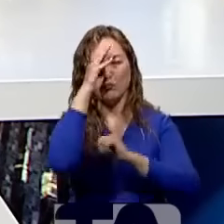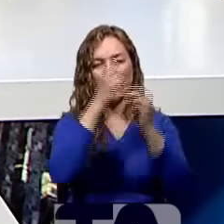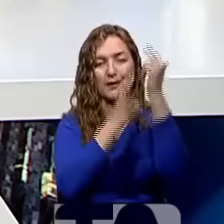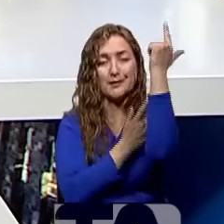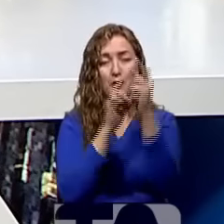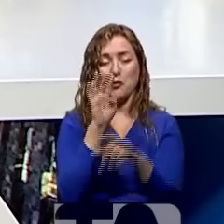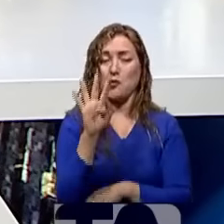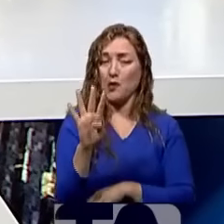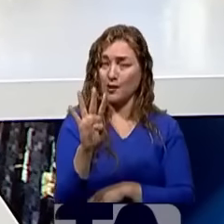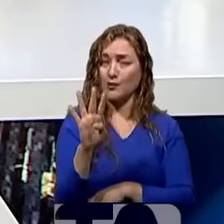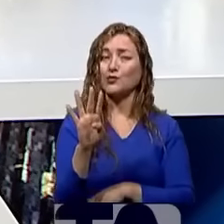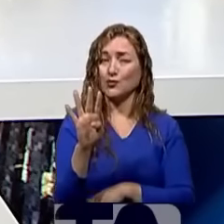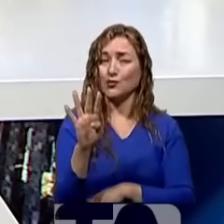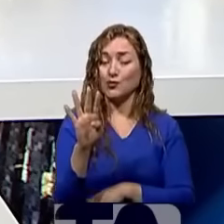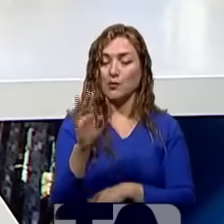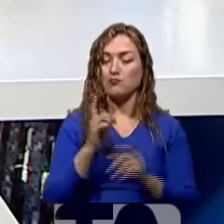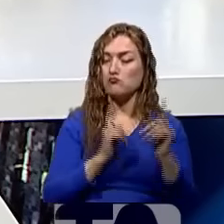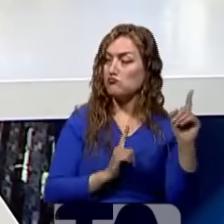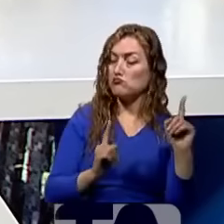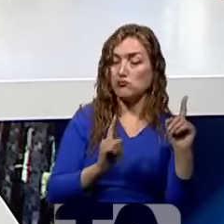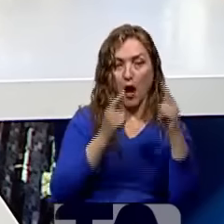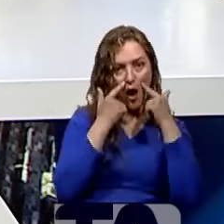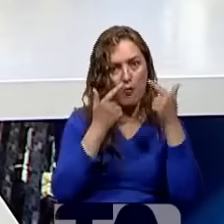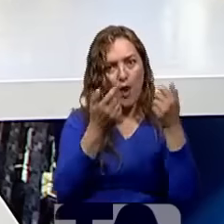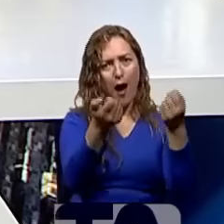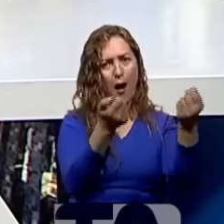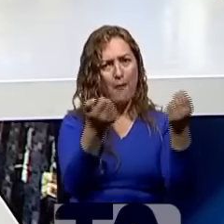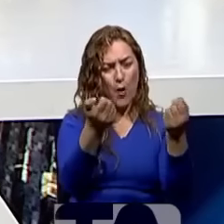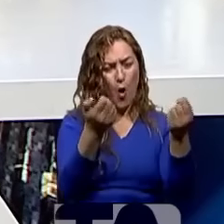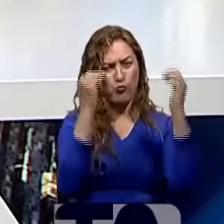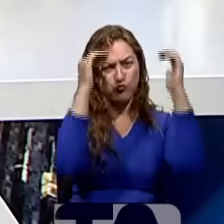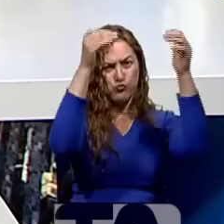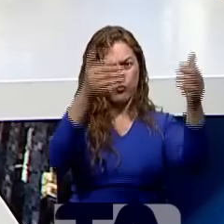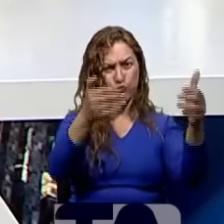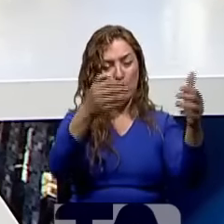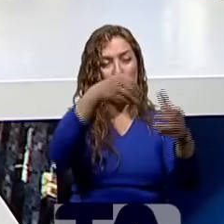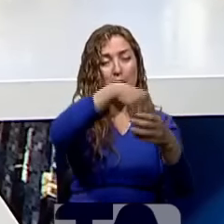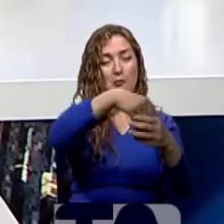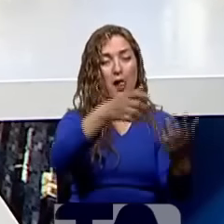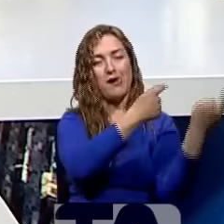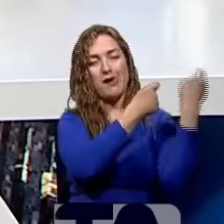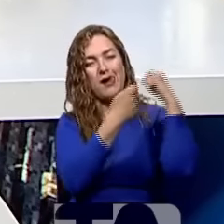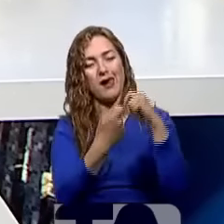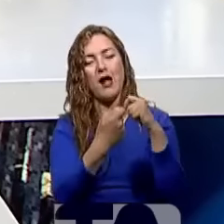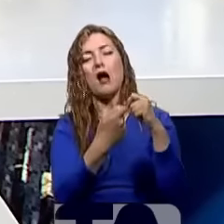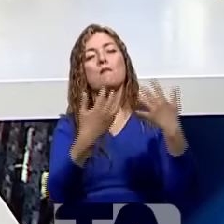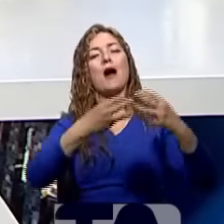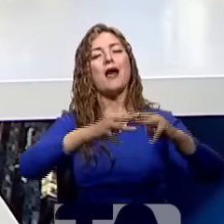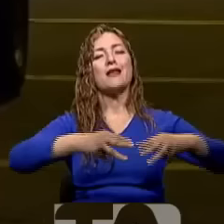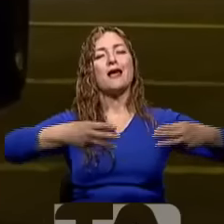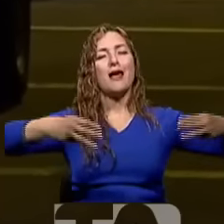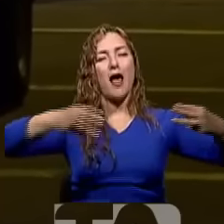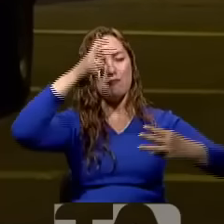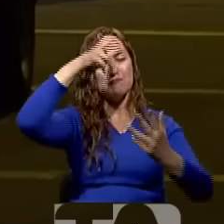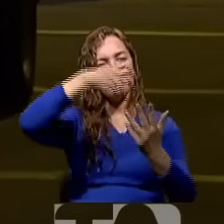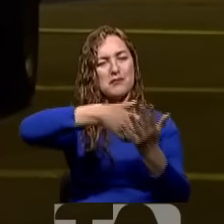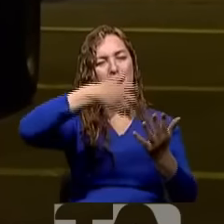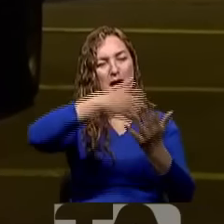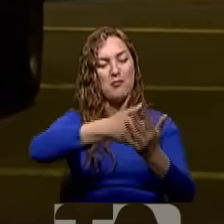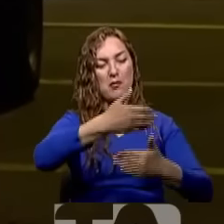en servicio activo que custodiaban 3 camiones repletos de sacos de material minero sin procesar.